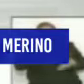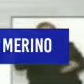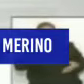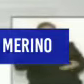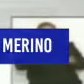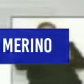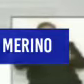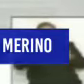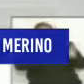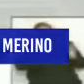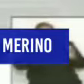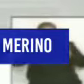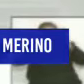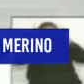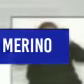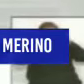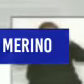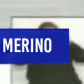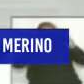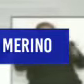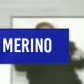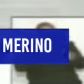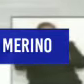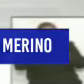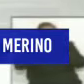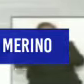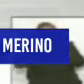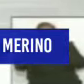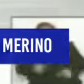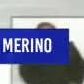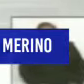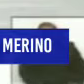que lo hubiésemos sacado en burro aquí del Congreso.